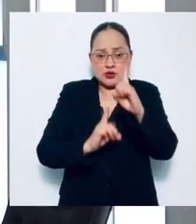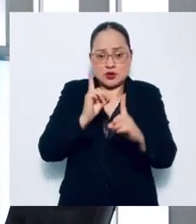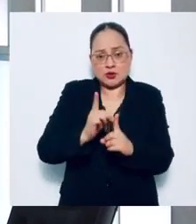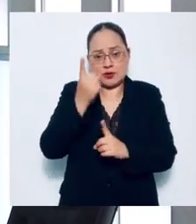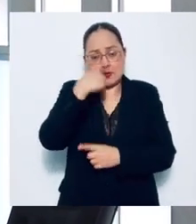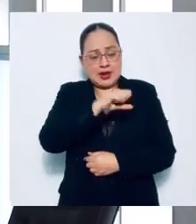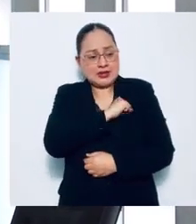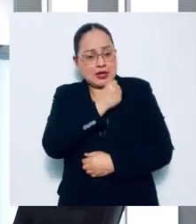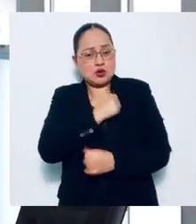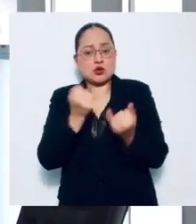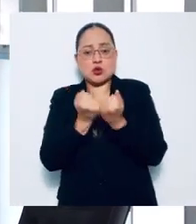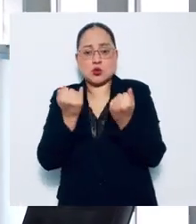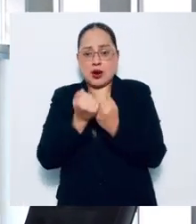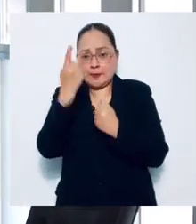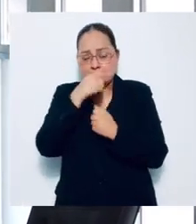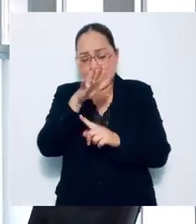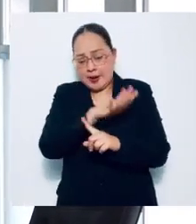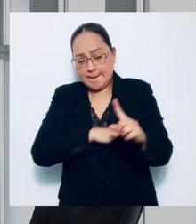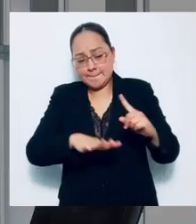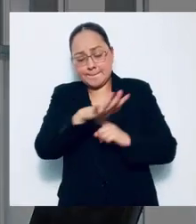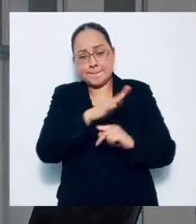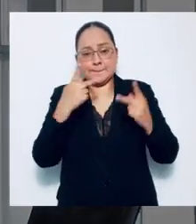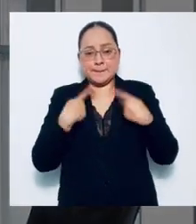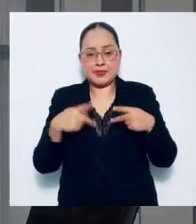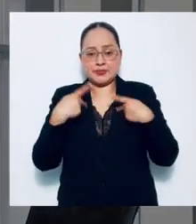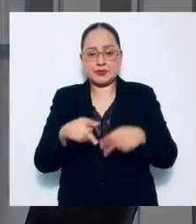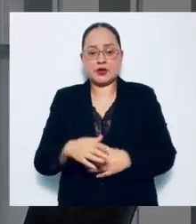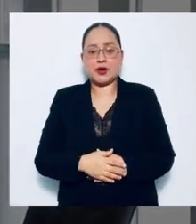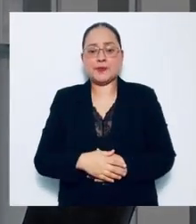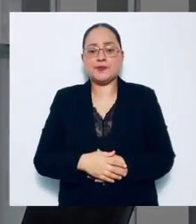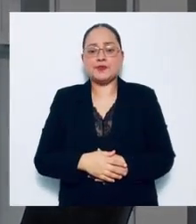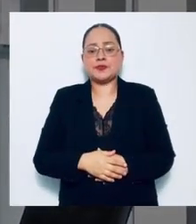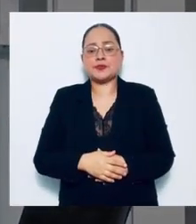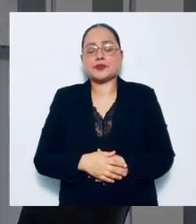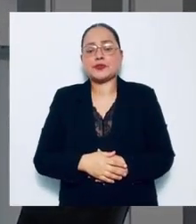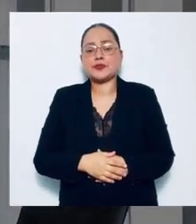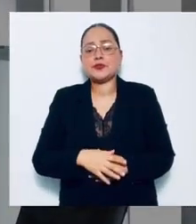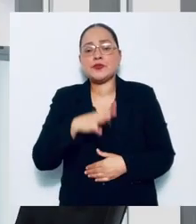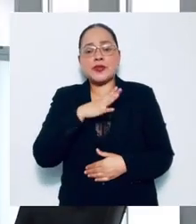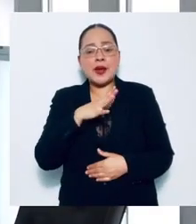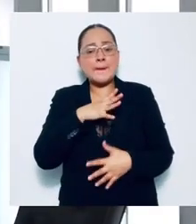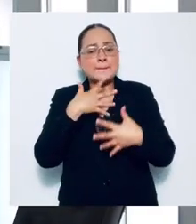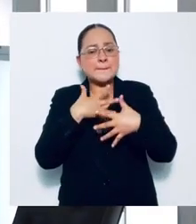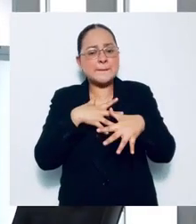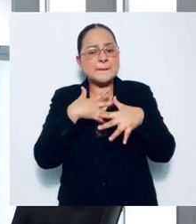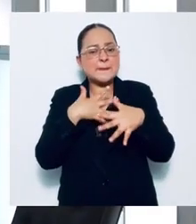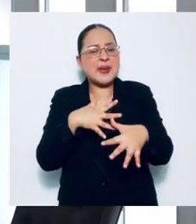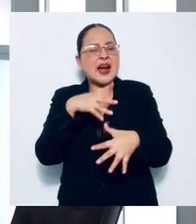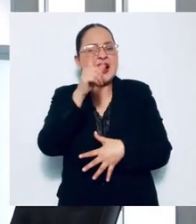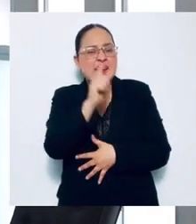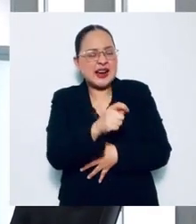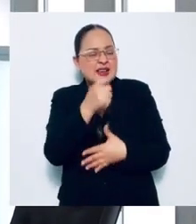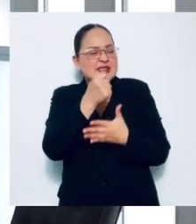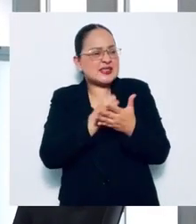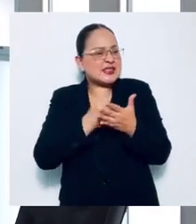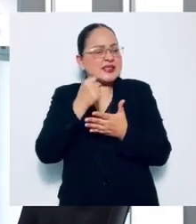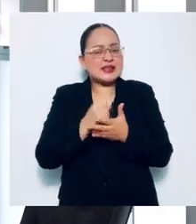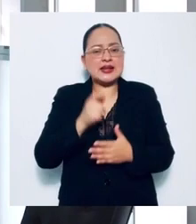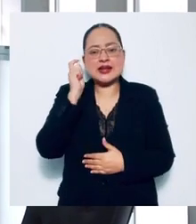por los que te rodean también. ¿Cuál es la batalla de las marchas? La batalla de las